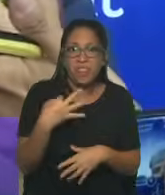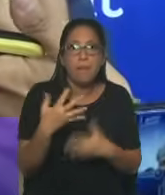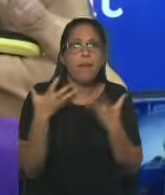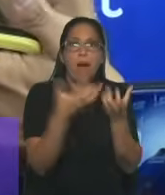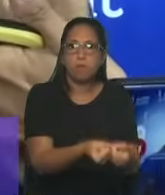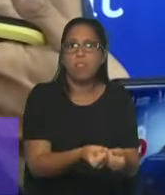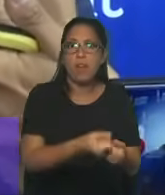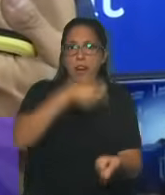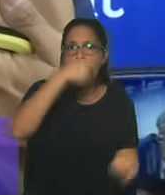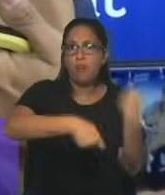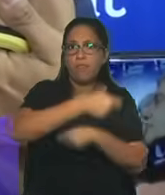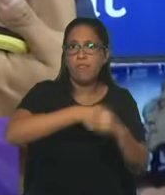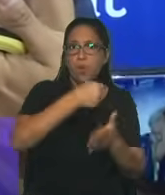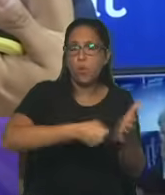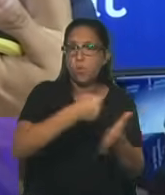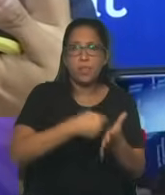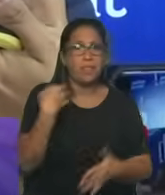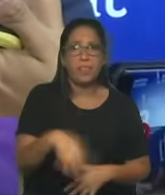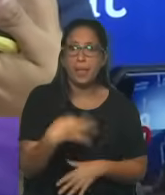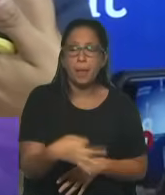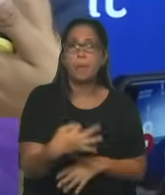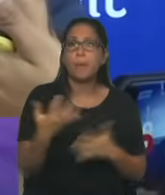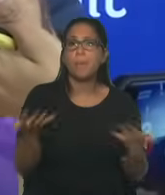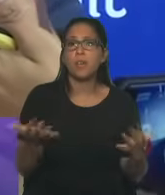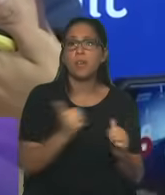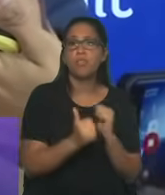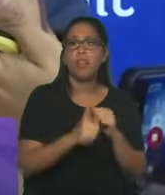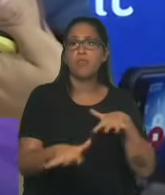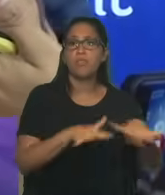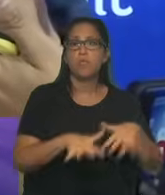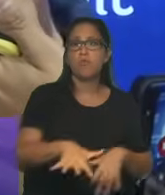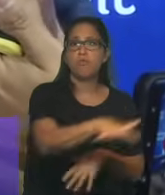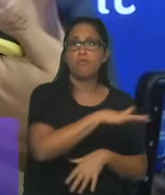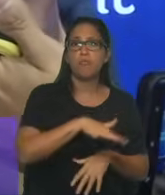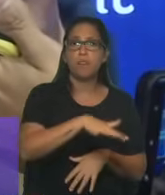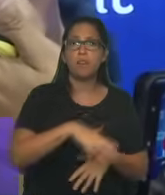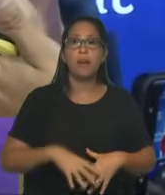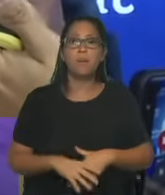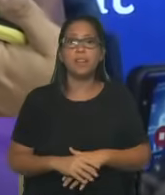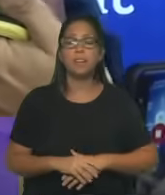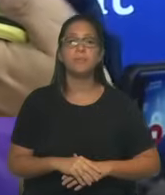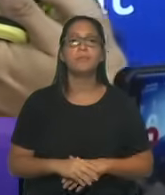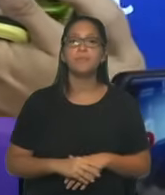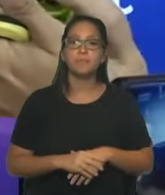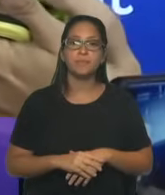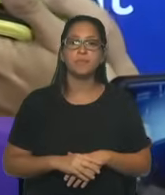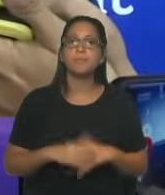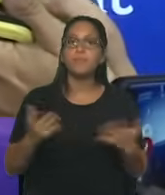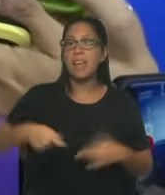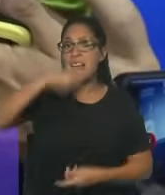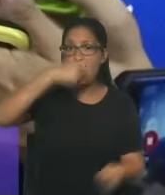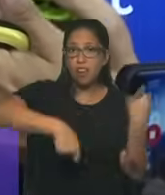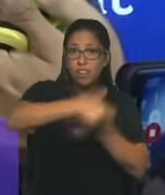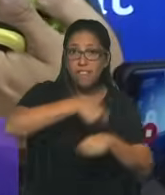el narcotráfico en este tremendo momento que está sufriendo Rosario. ¿Y por qué digo Rosario somos todos? Porque claramente lo que está haciendo el narcotráfico es una